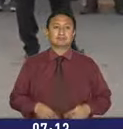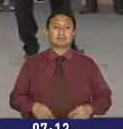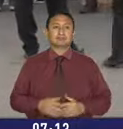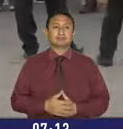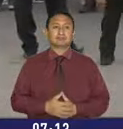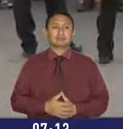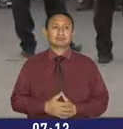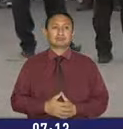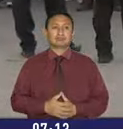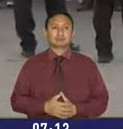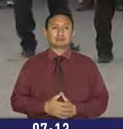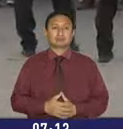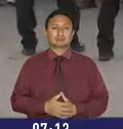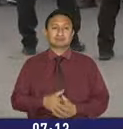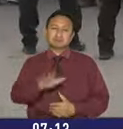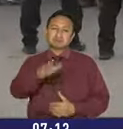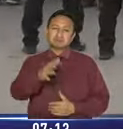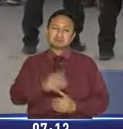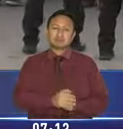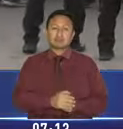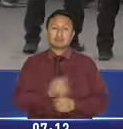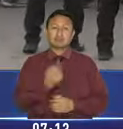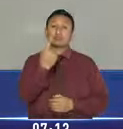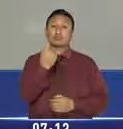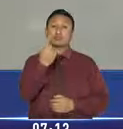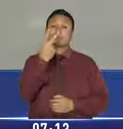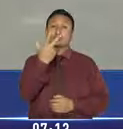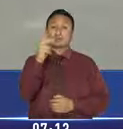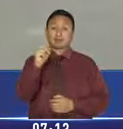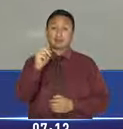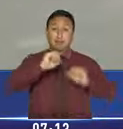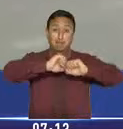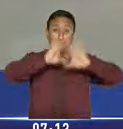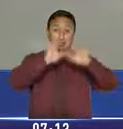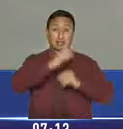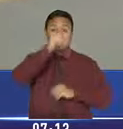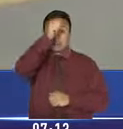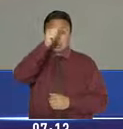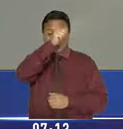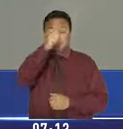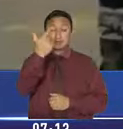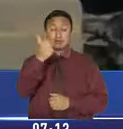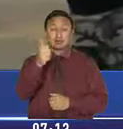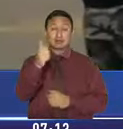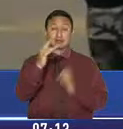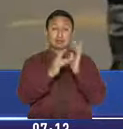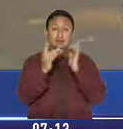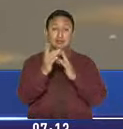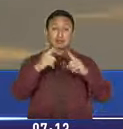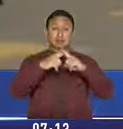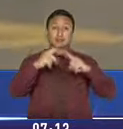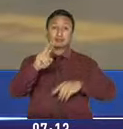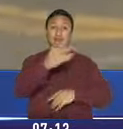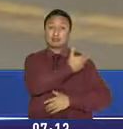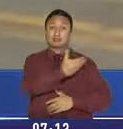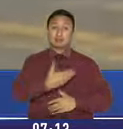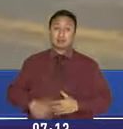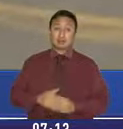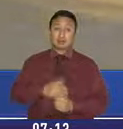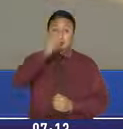Aproximadamente a las 11:30 de la mañana de este domingo 10 de abril, el ex vicepresidente Jorge Glass recuperó su libertad. Como